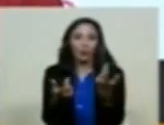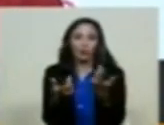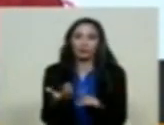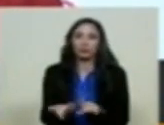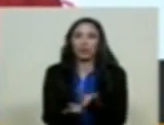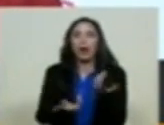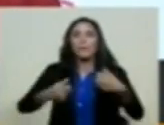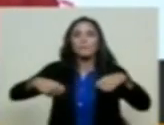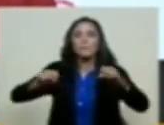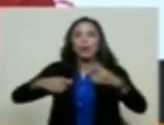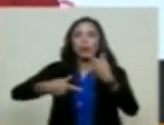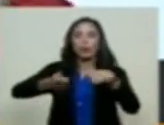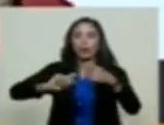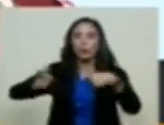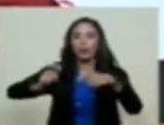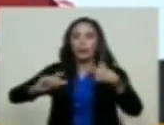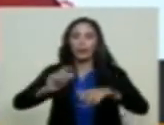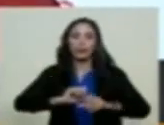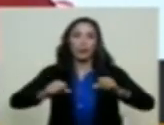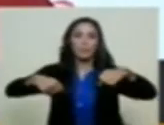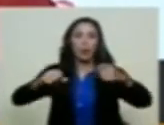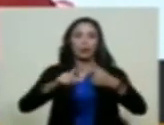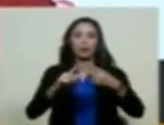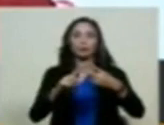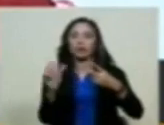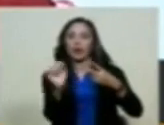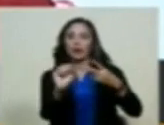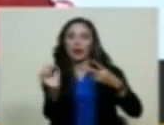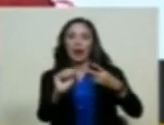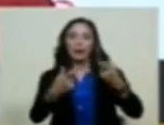Venden una moto, venden un carro,